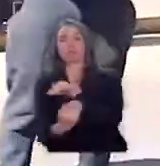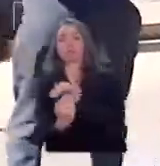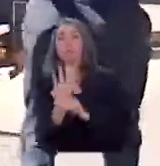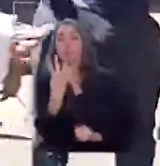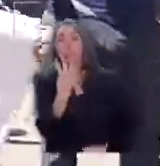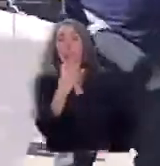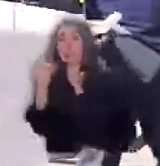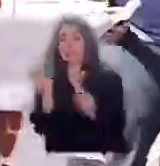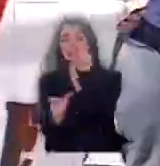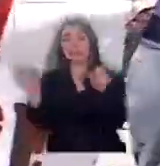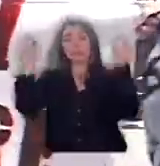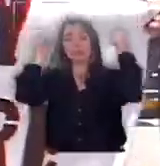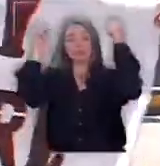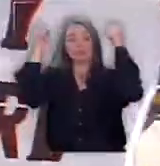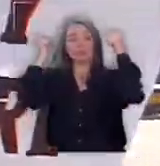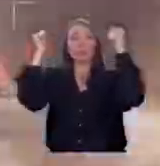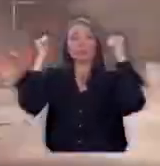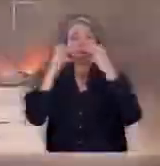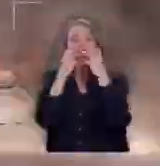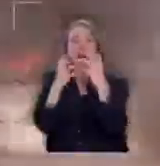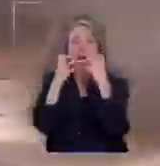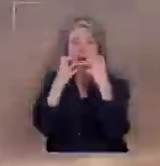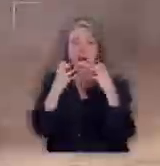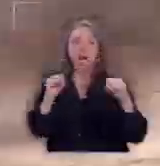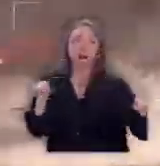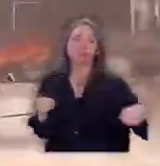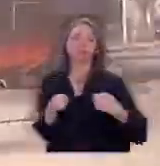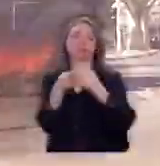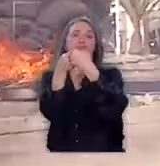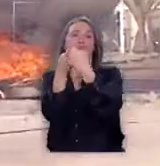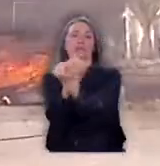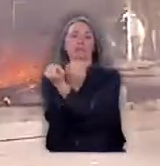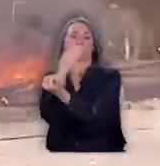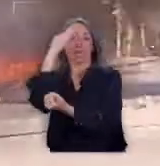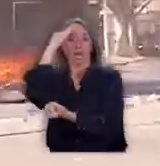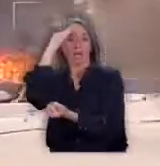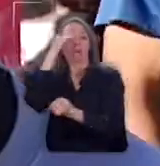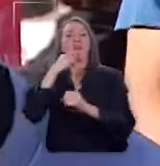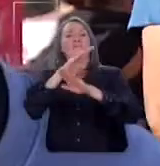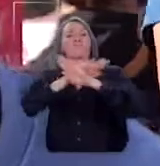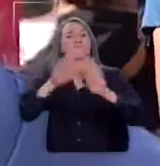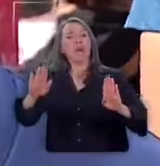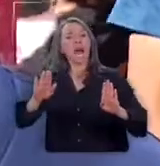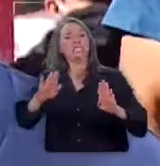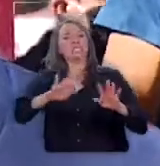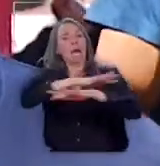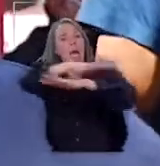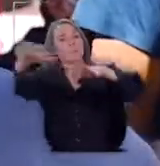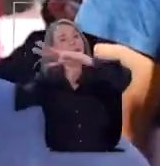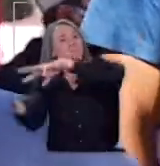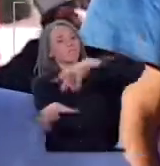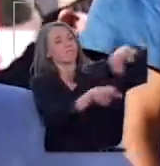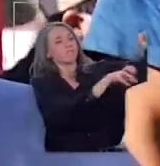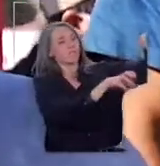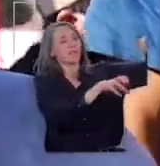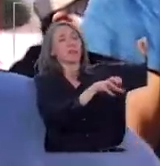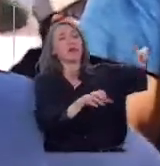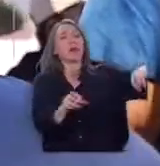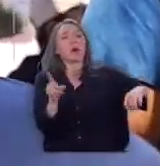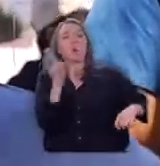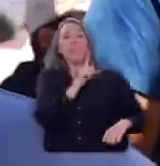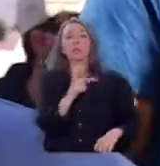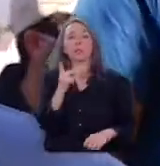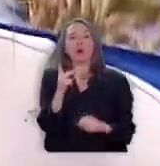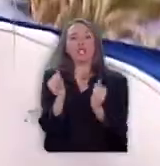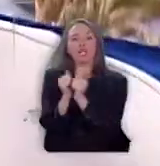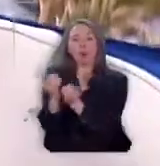400 manifestantes se enfrentaron con carabineros Basta ya que nos saqueen el mar que nos dejen el último kilo de pan que queda